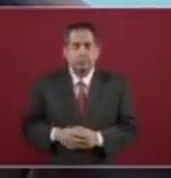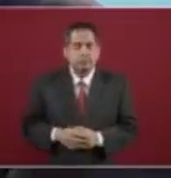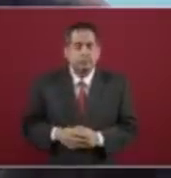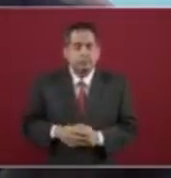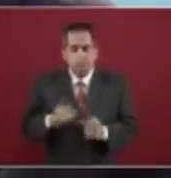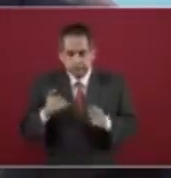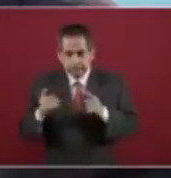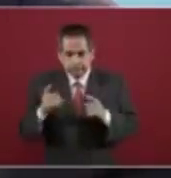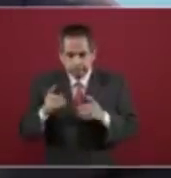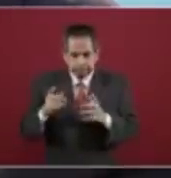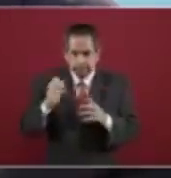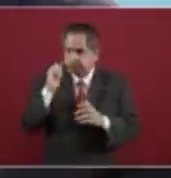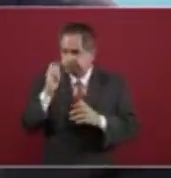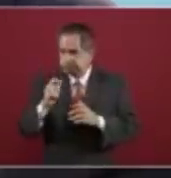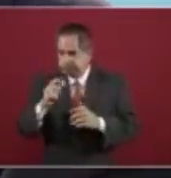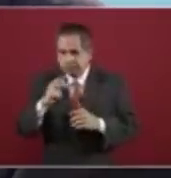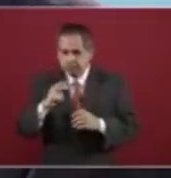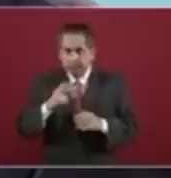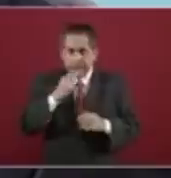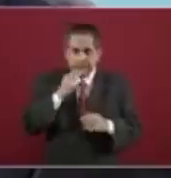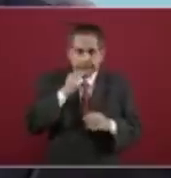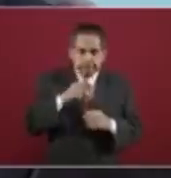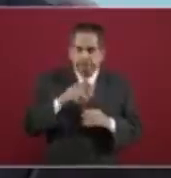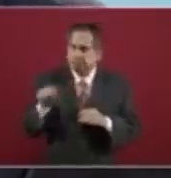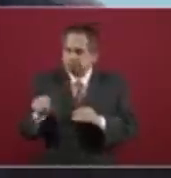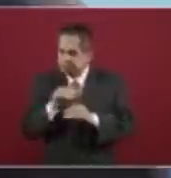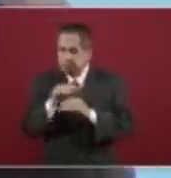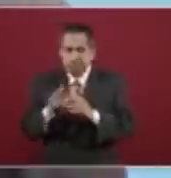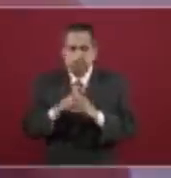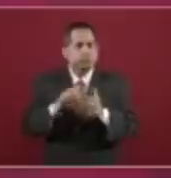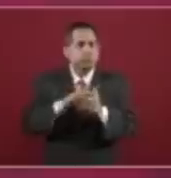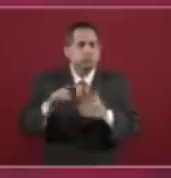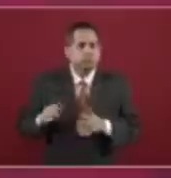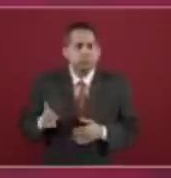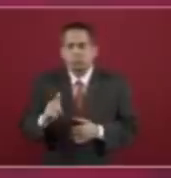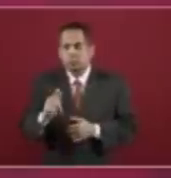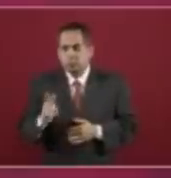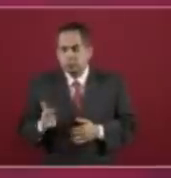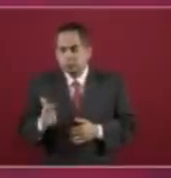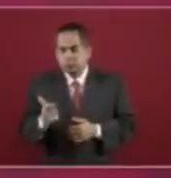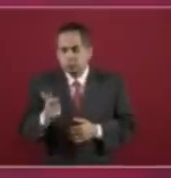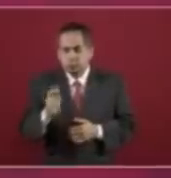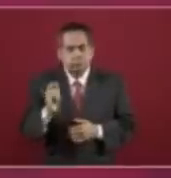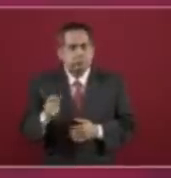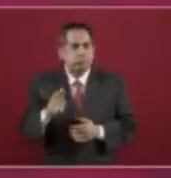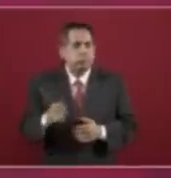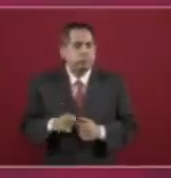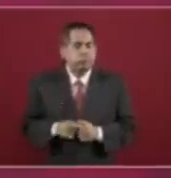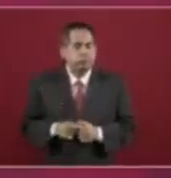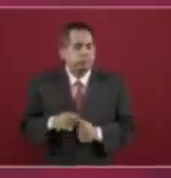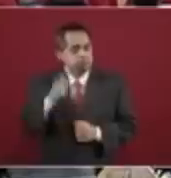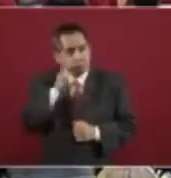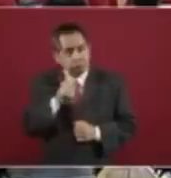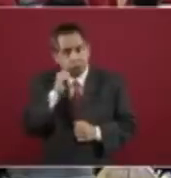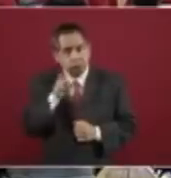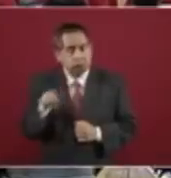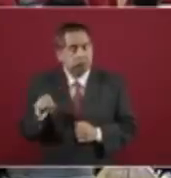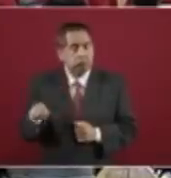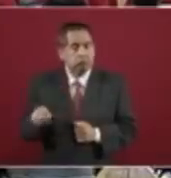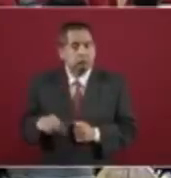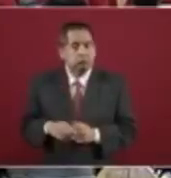es que nos está funcionando el plan. Por ejemplo, Guanajuato, que siempre